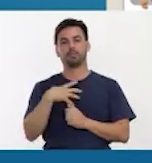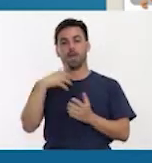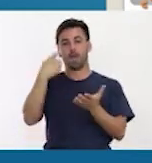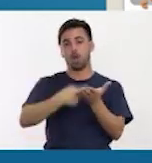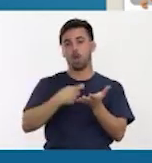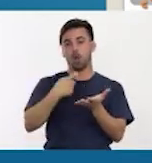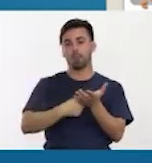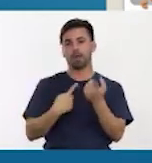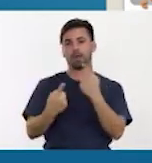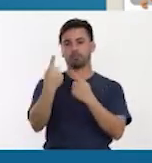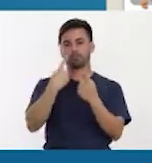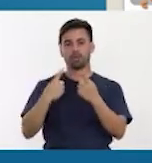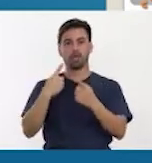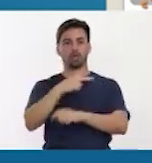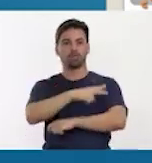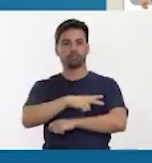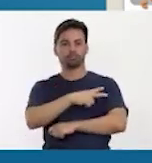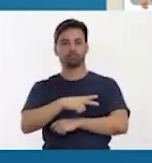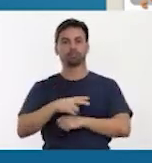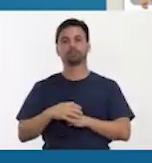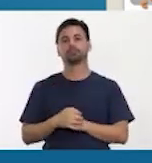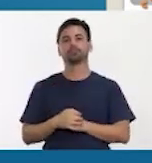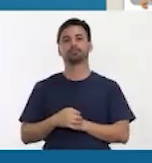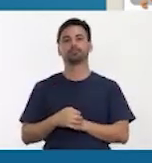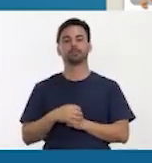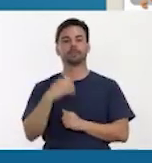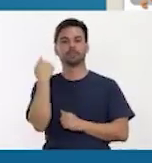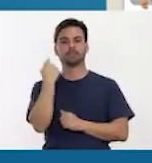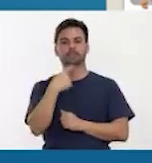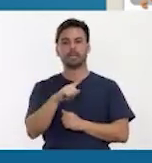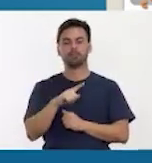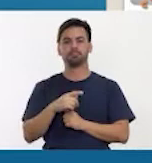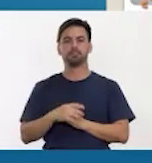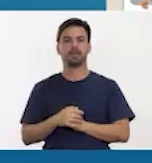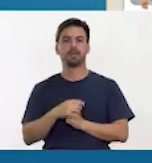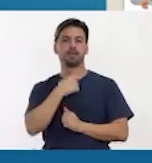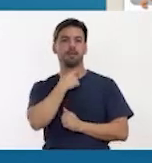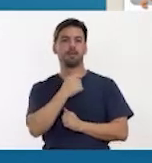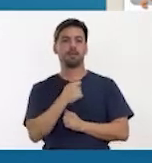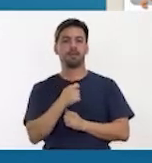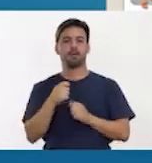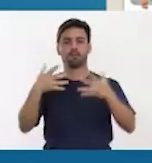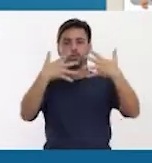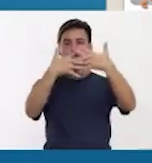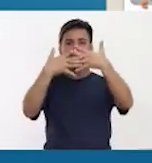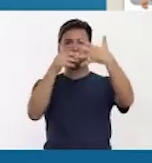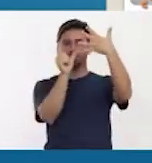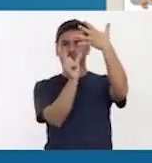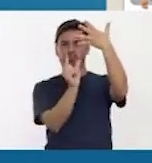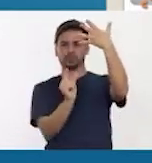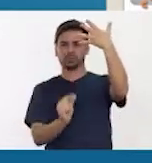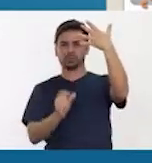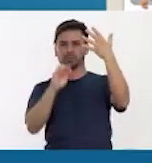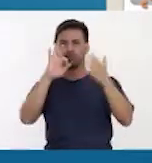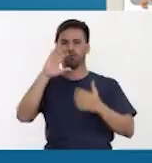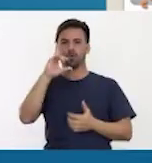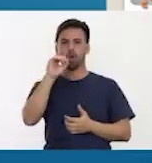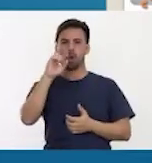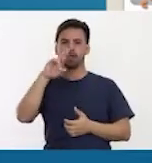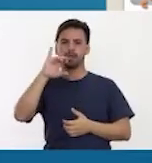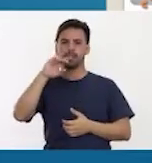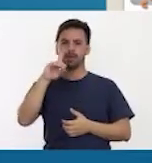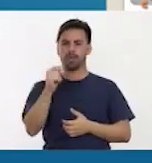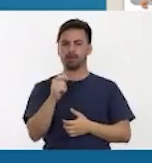Por la ocupación de facto, ocupación de hecho, fue el caso de la Florida. Los españoles